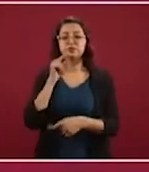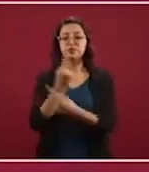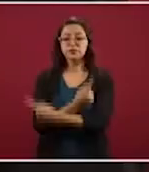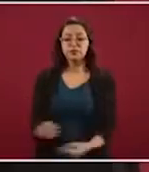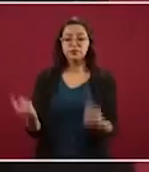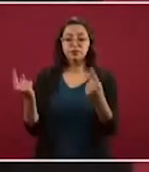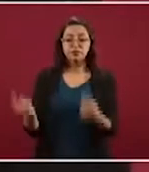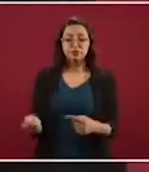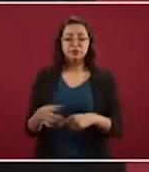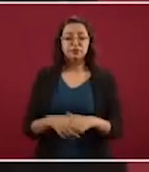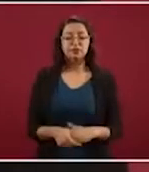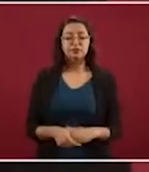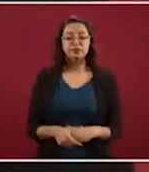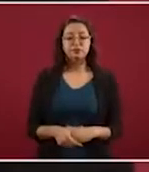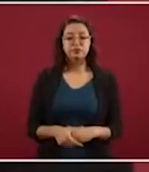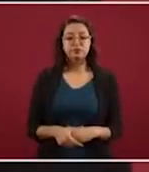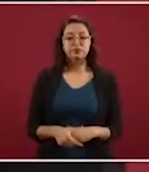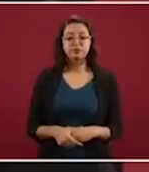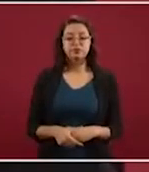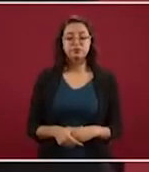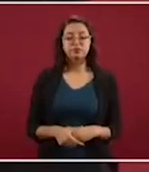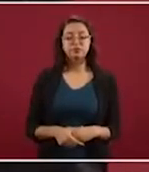Ya son,